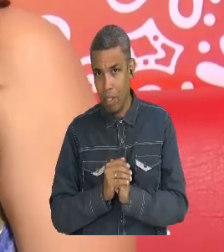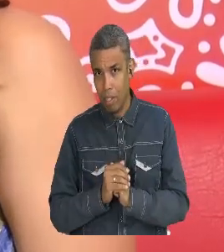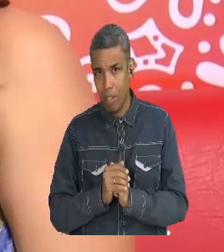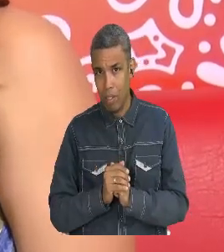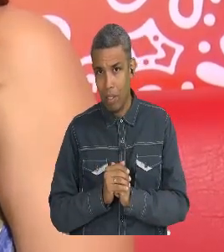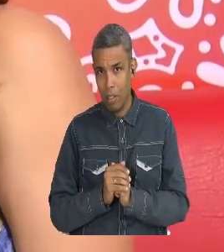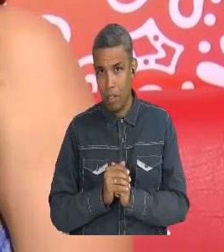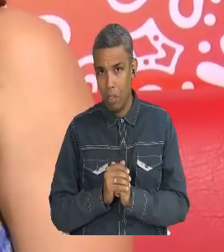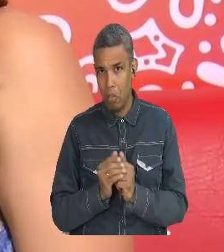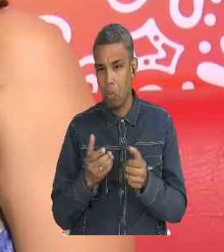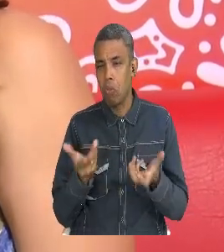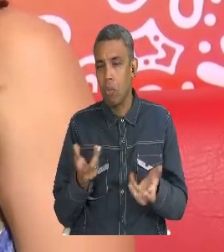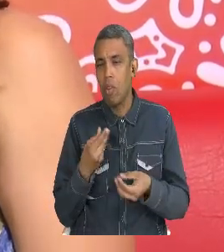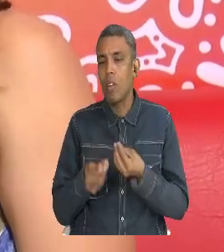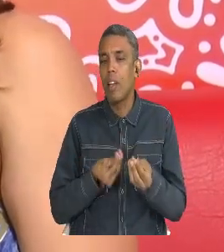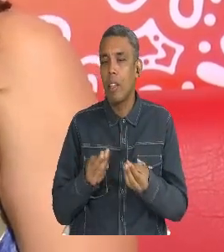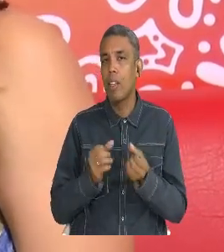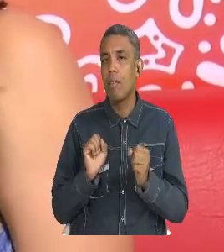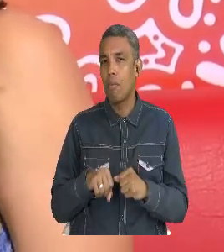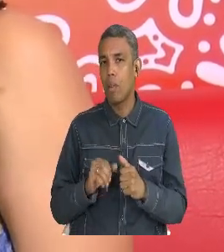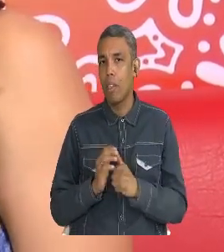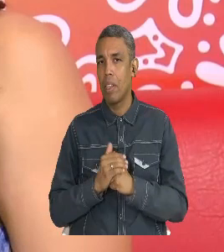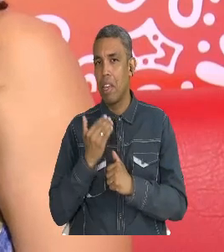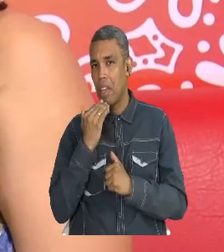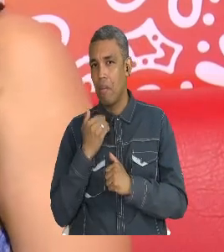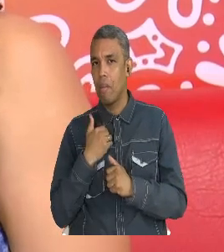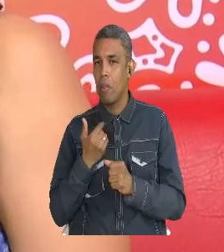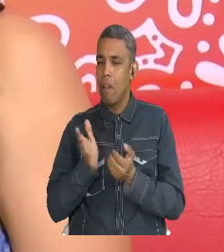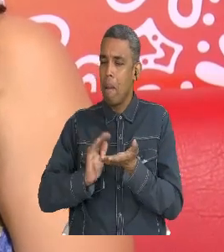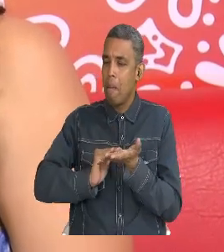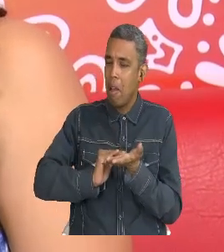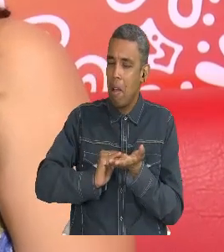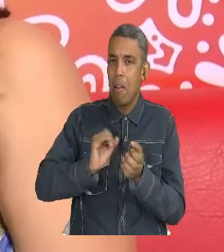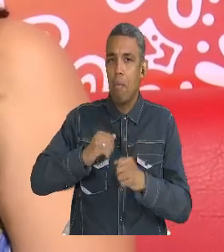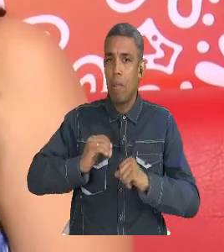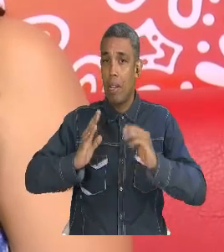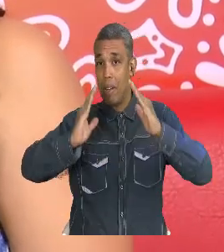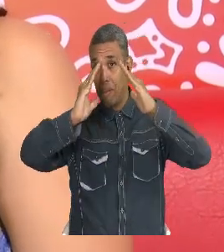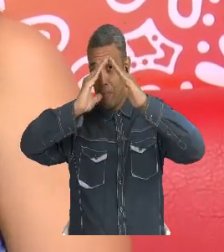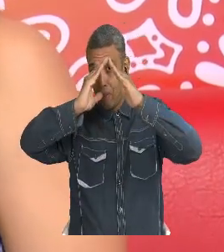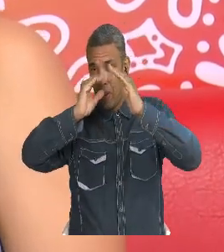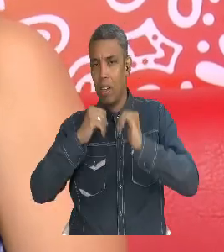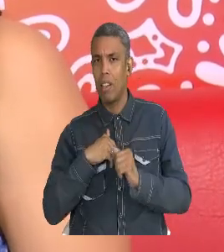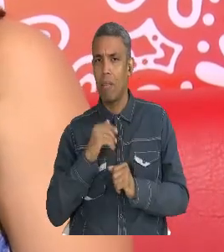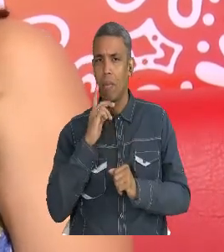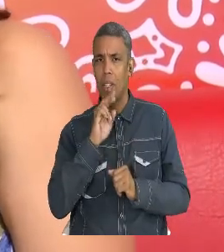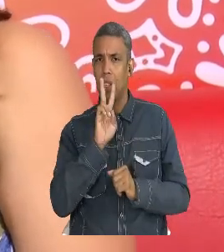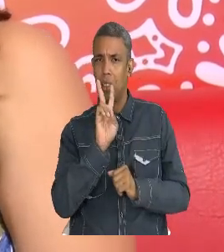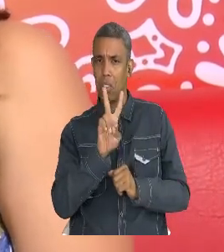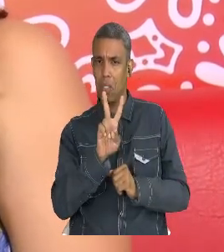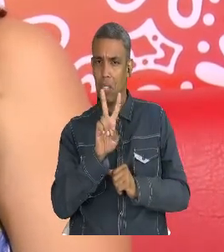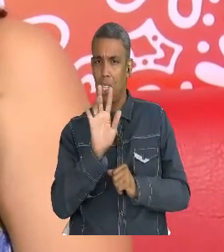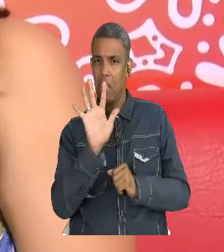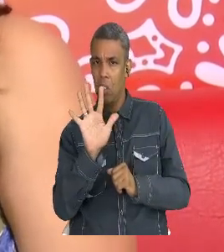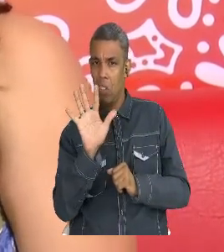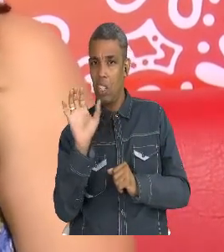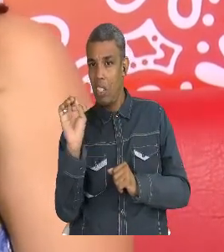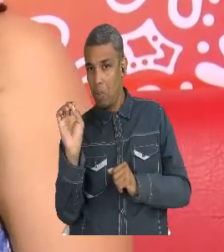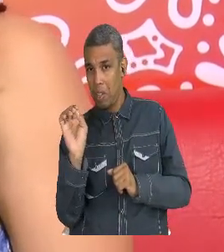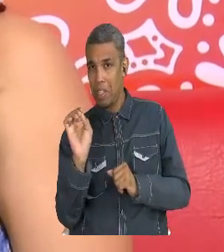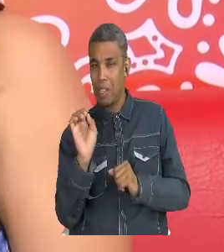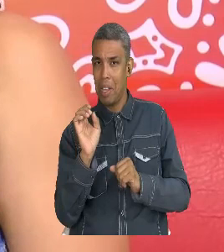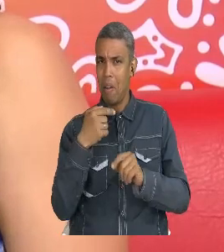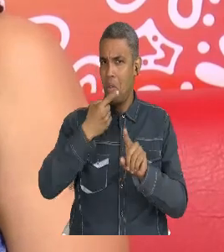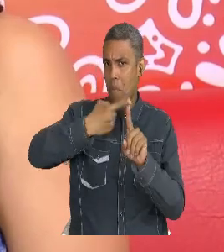inembargable. Este tipo de trámite se hace sobre bienes que no superen los 250 salarios mínimos legales vigentes